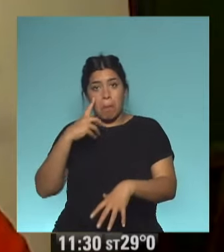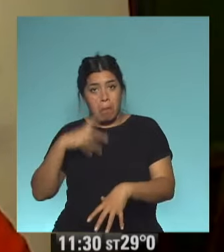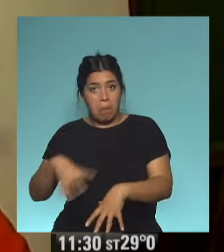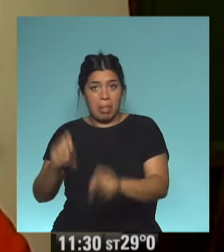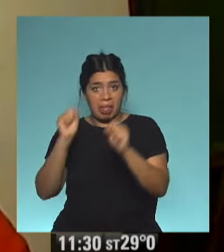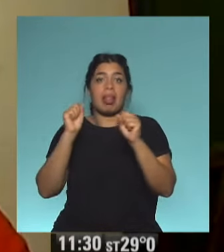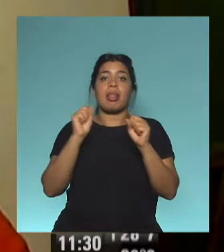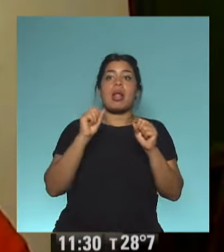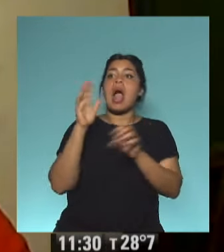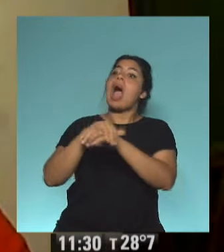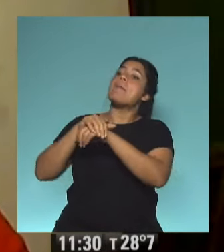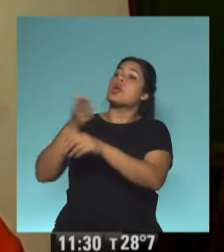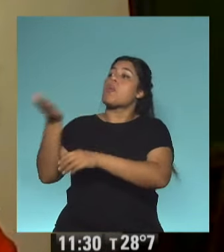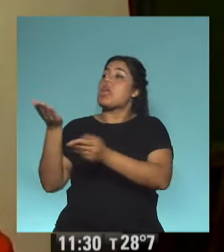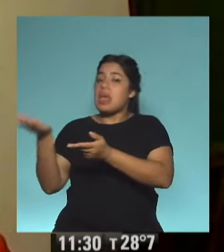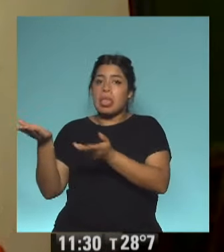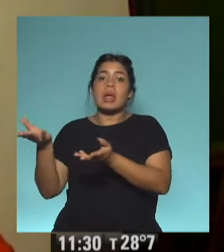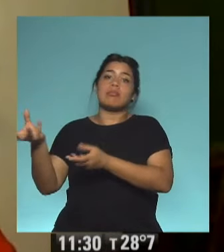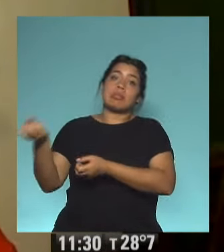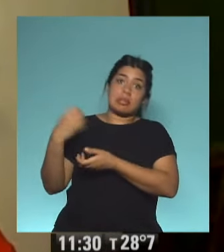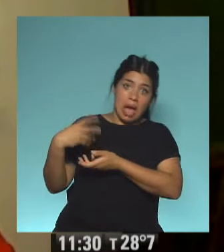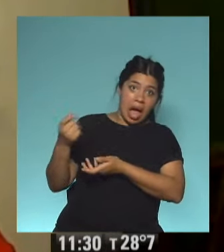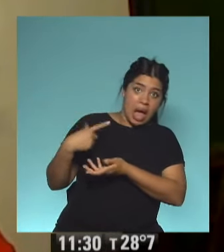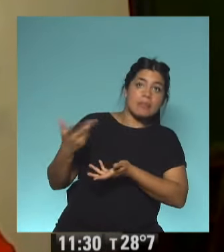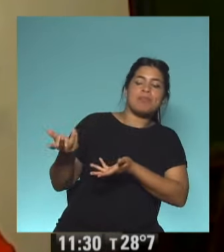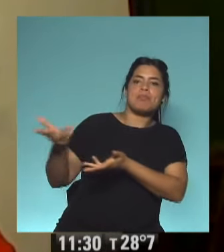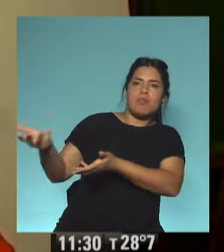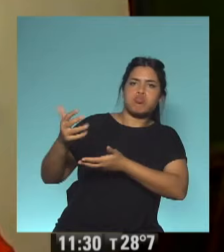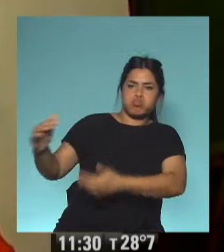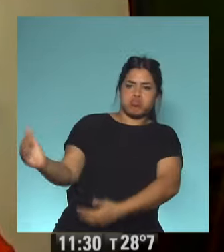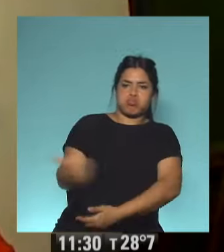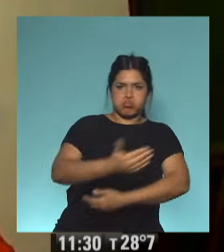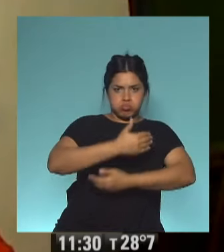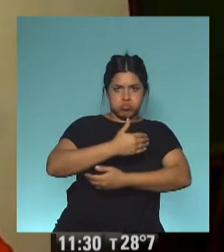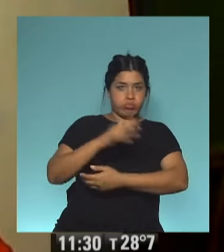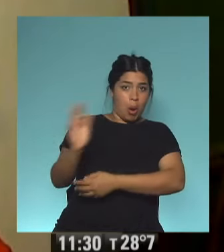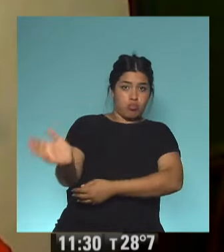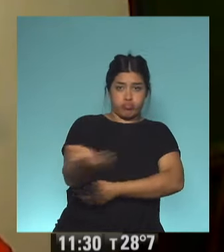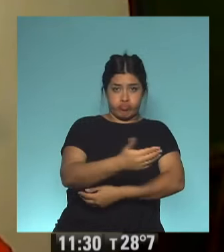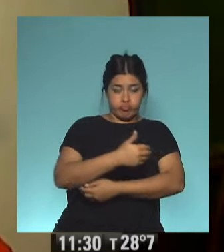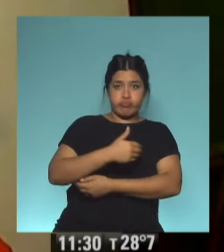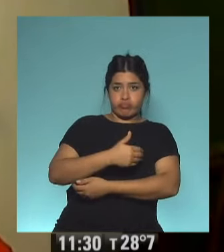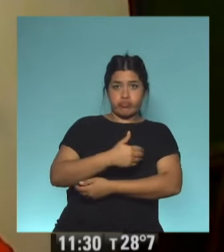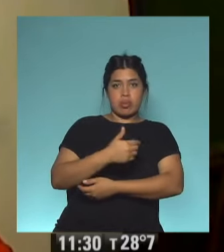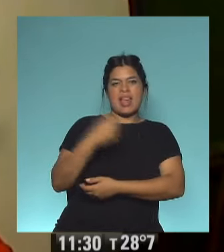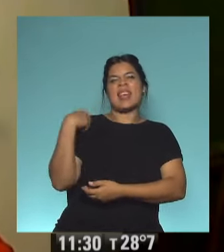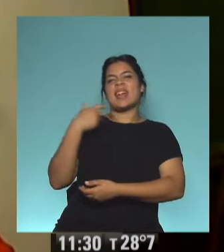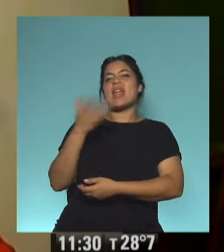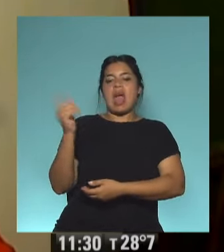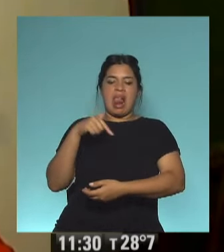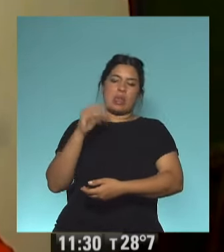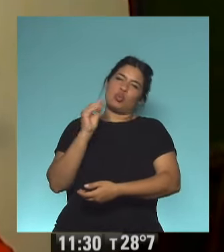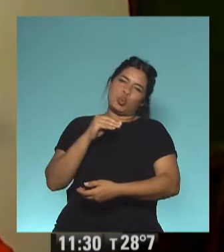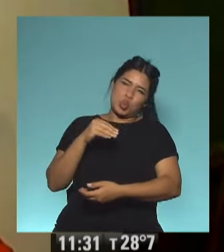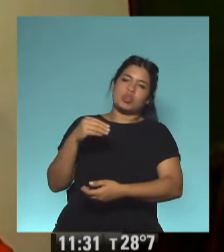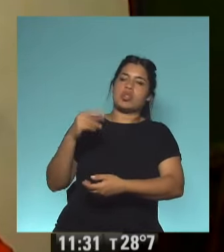algunos amigos o lo que sea. Y eso lo voy... En general, la madera que uno encuentra está sucia